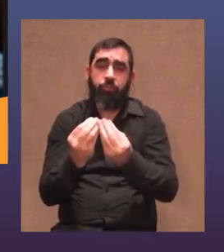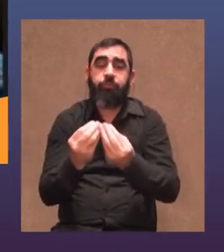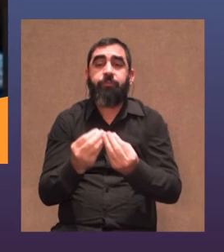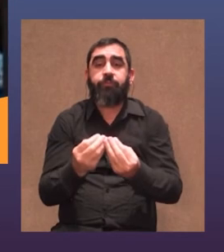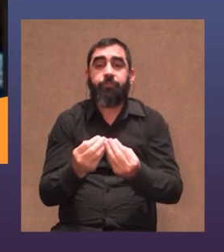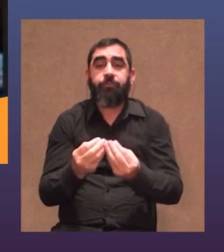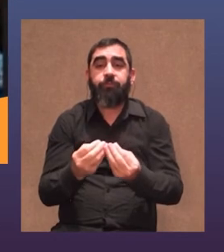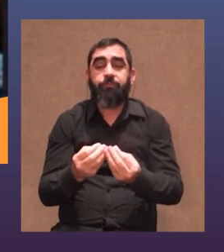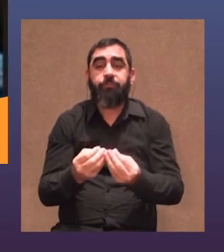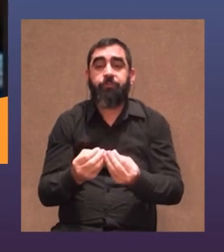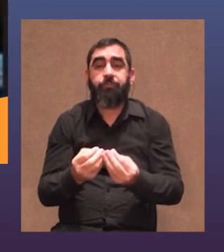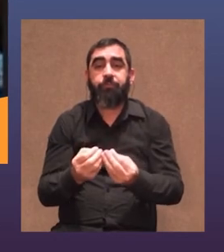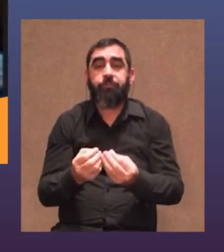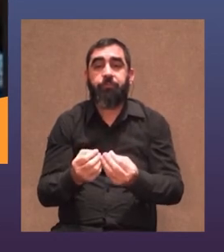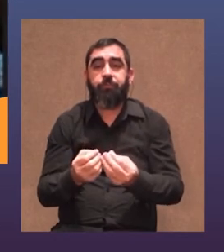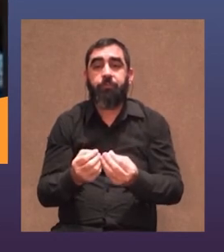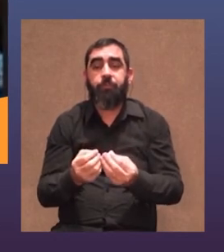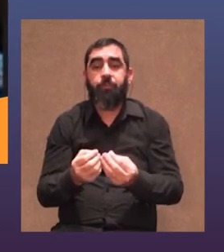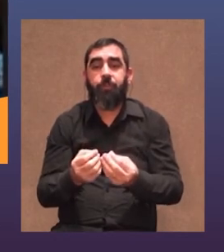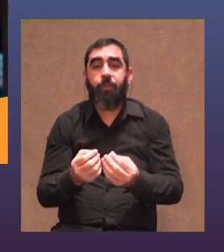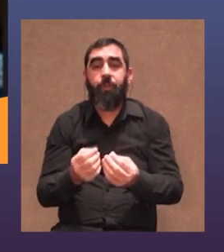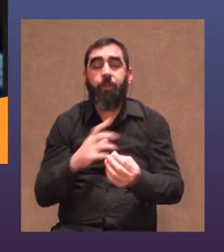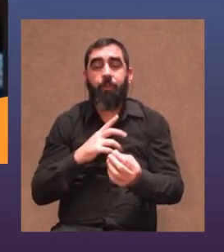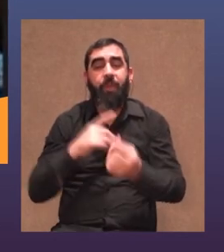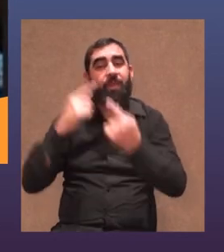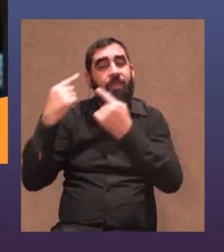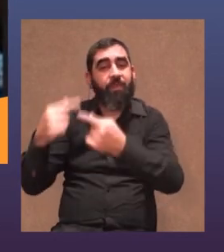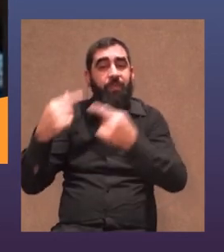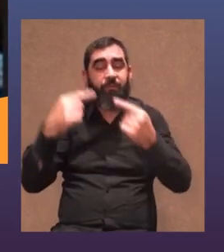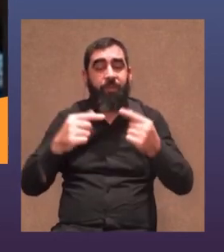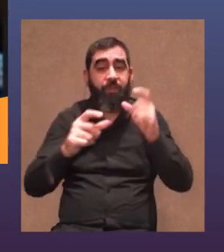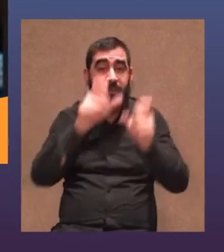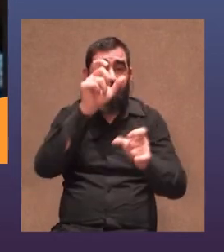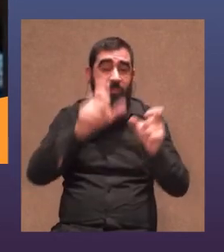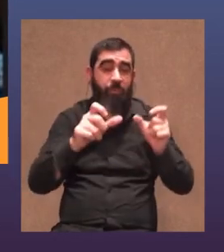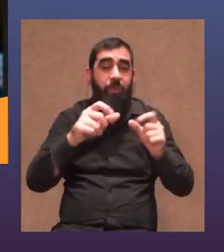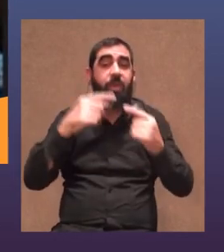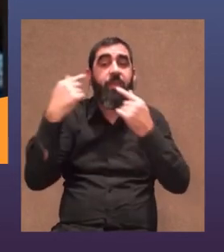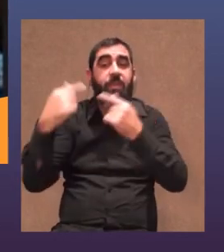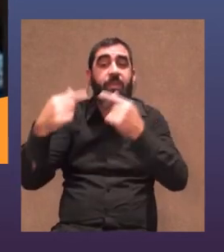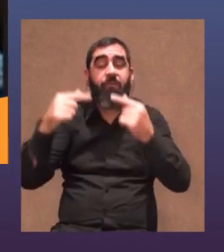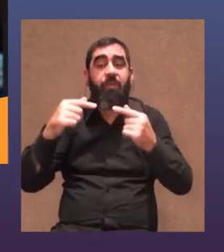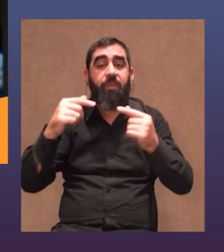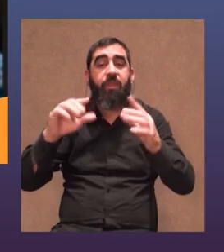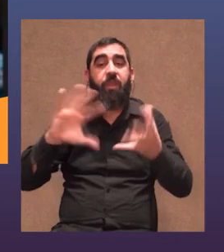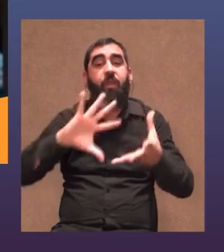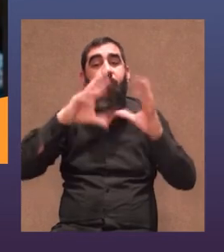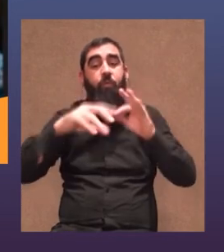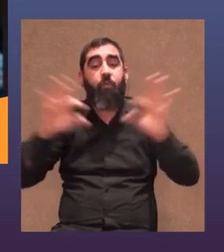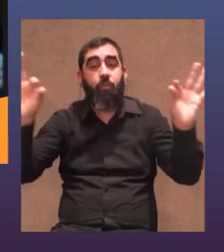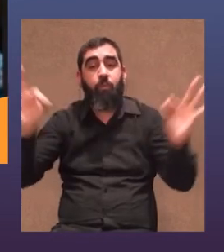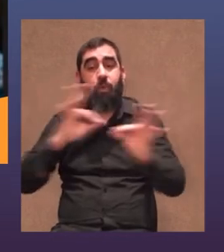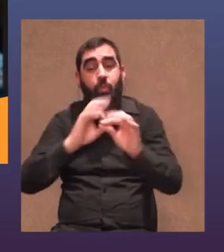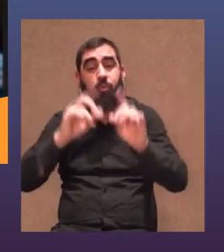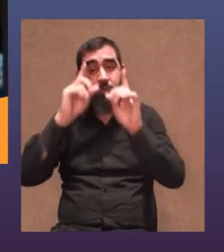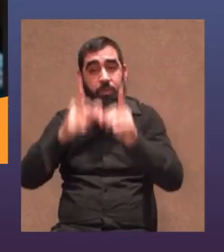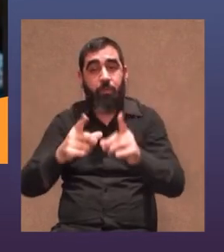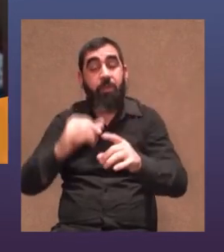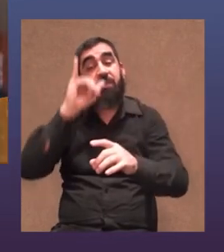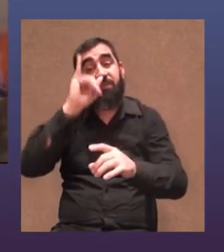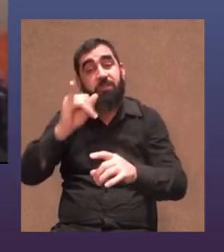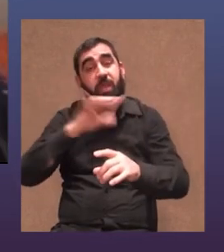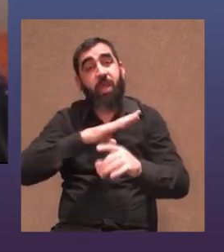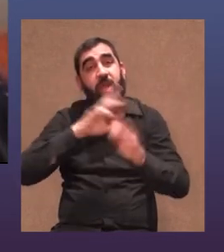transportarme, ¿no? Porque nos transporta, claro, con muy diferentes géneros. Uh-huh. Tengo sí de repente